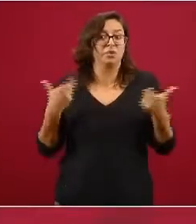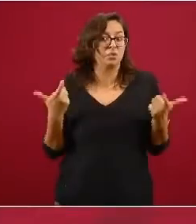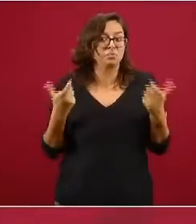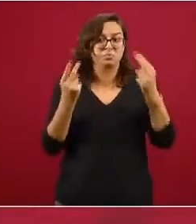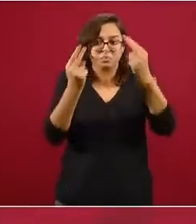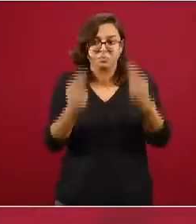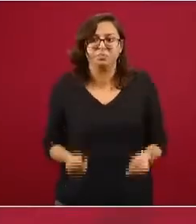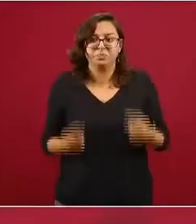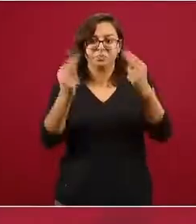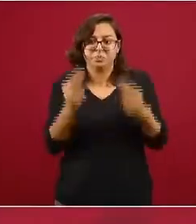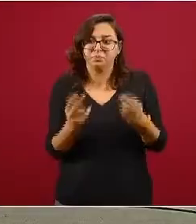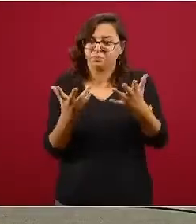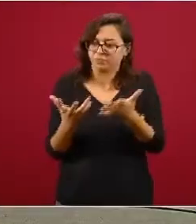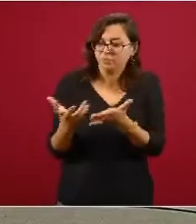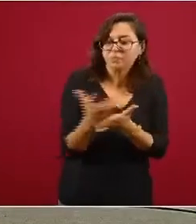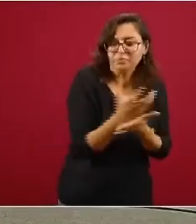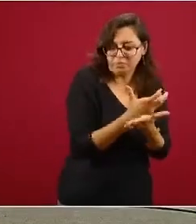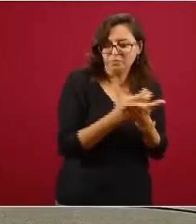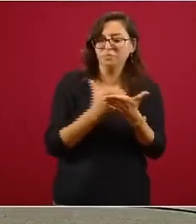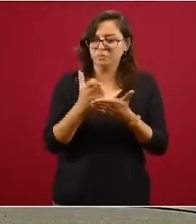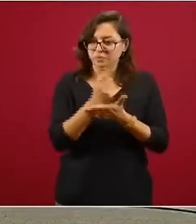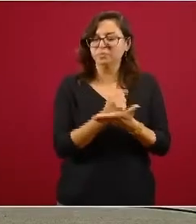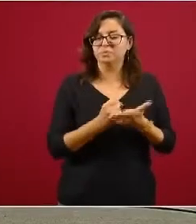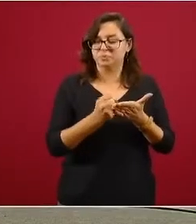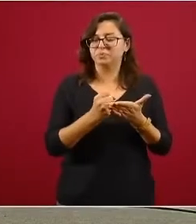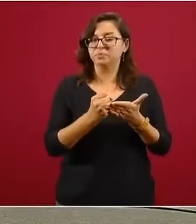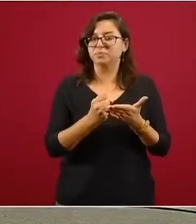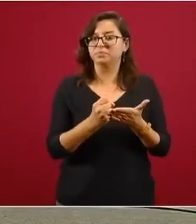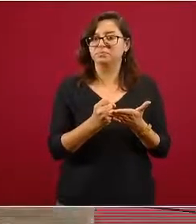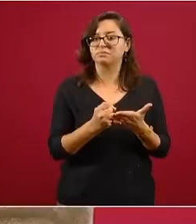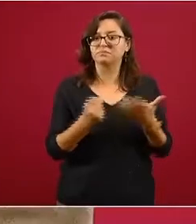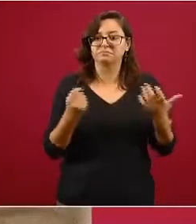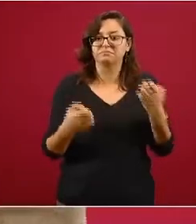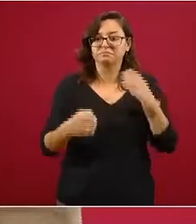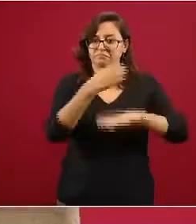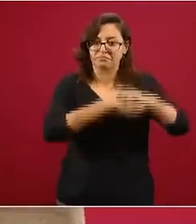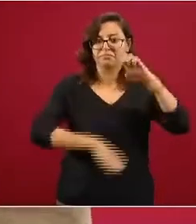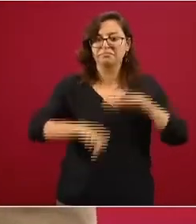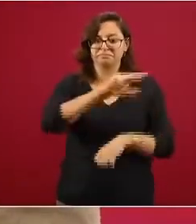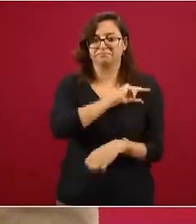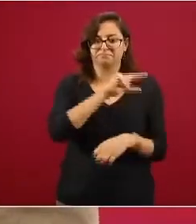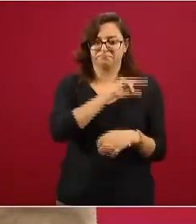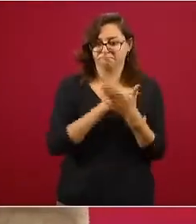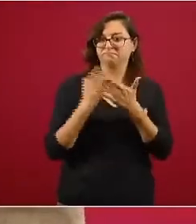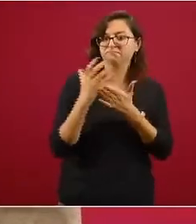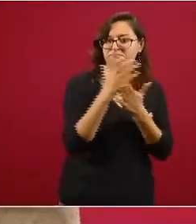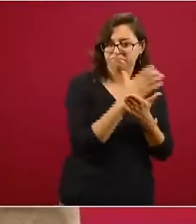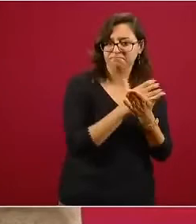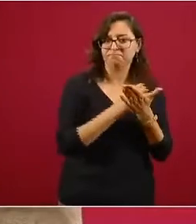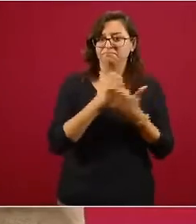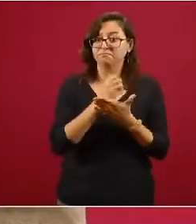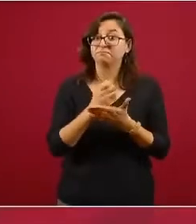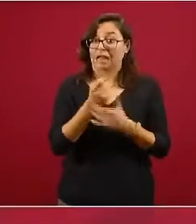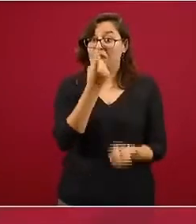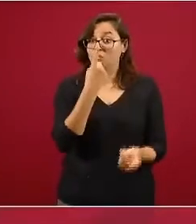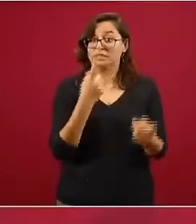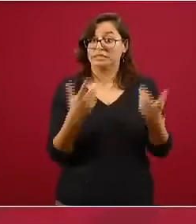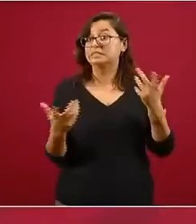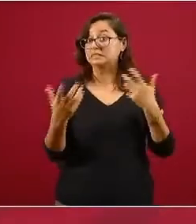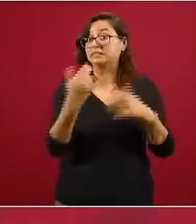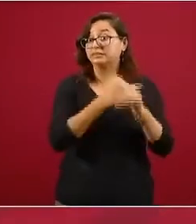jugosos negocios benéficos a las personas contratadas, empresas privadas, algunas de ellas